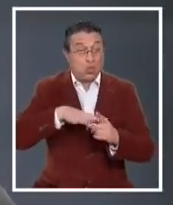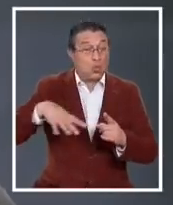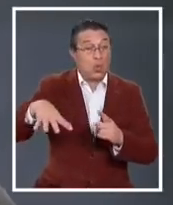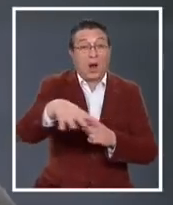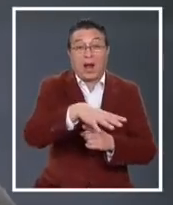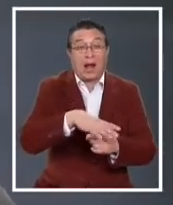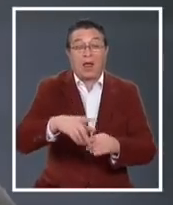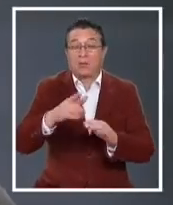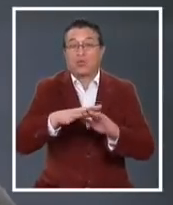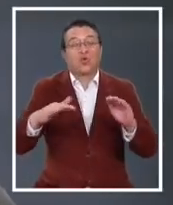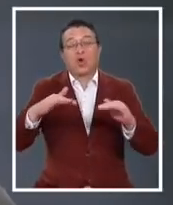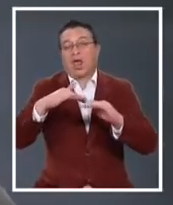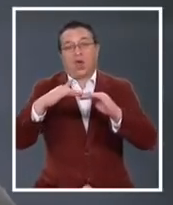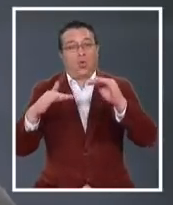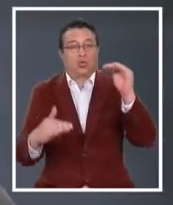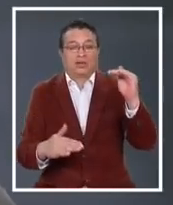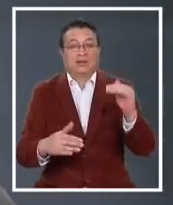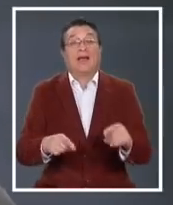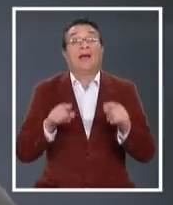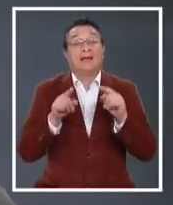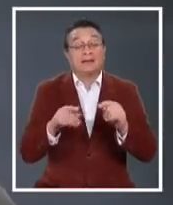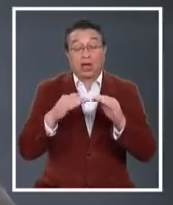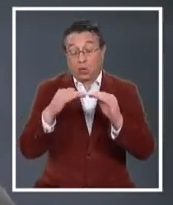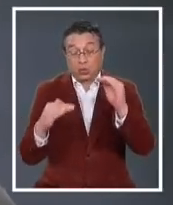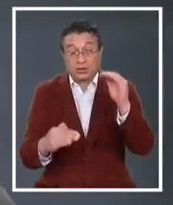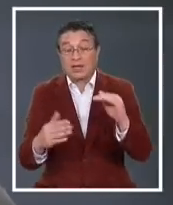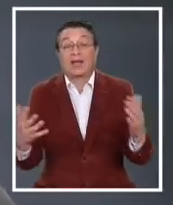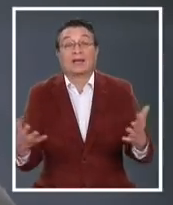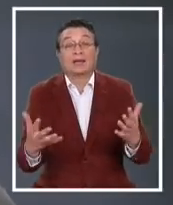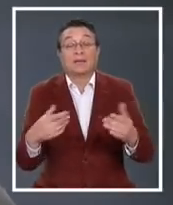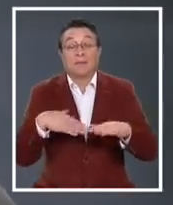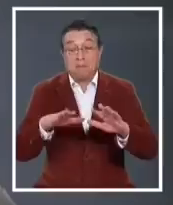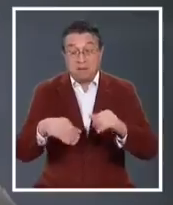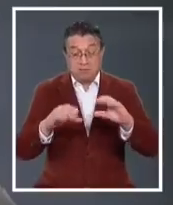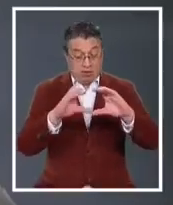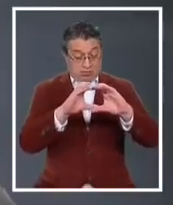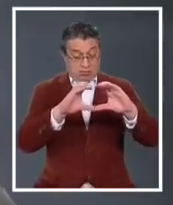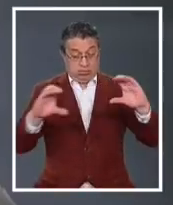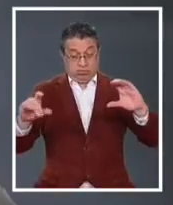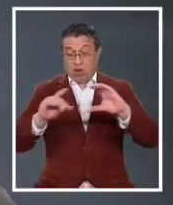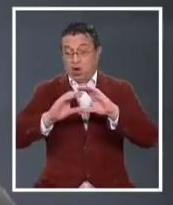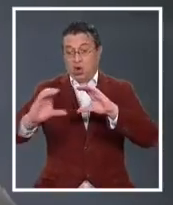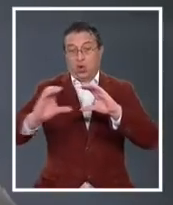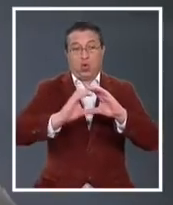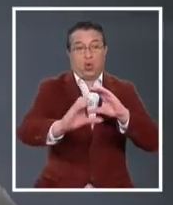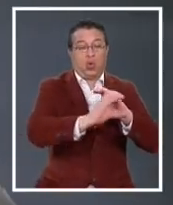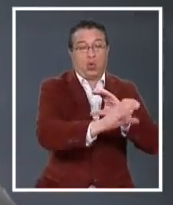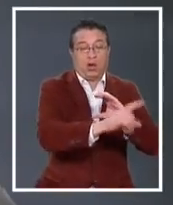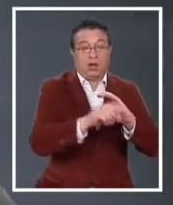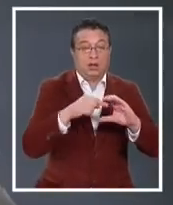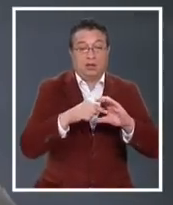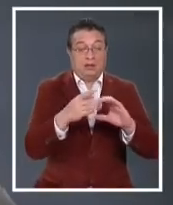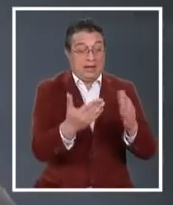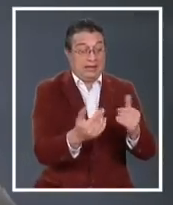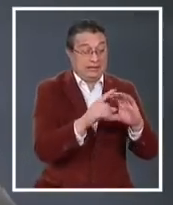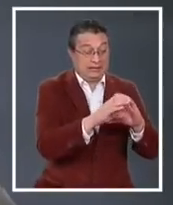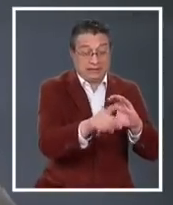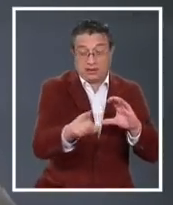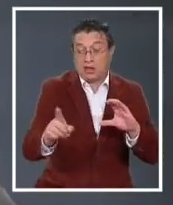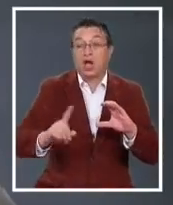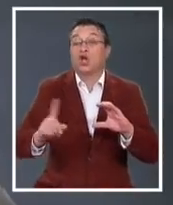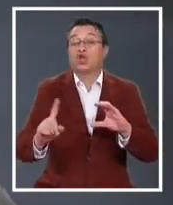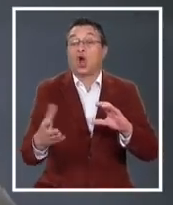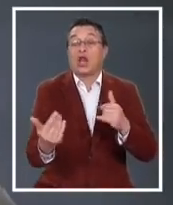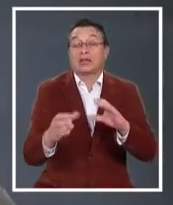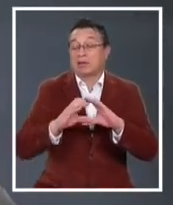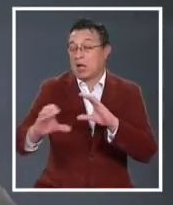producen tremendas injusticias. Y esas injusticias son que la misma cantidad de dinero se reparte por igual entre un grupo de gente que lo necesita y un grupo de